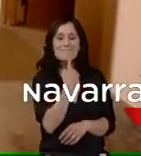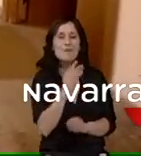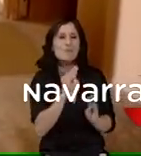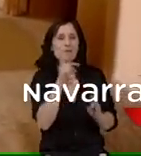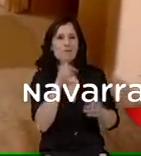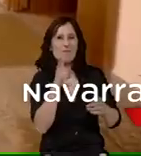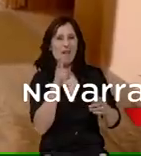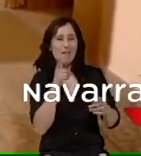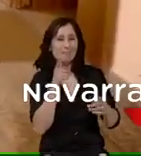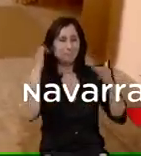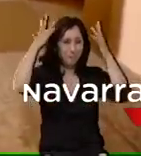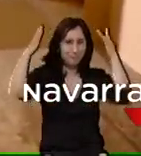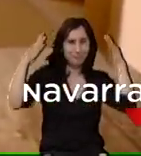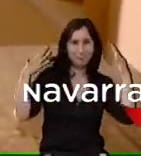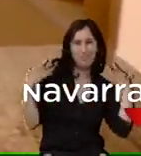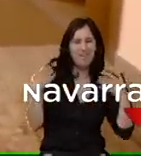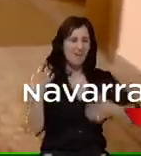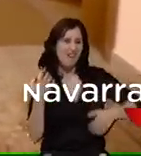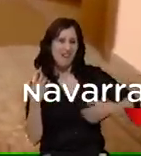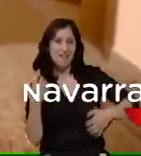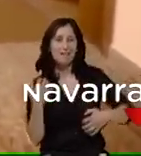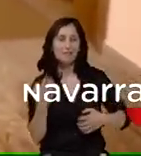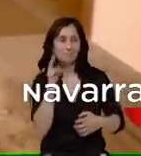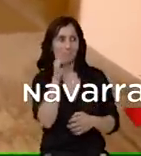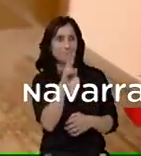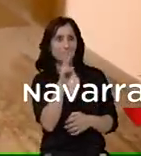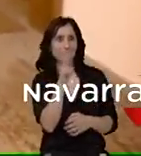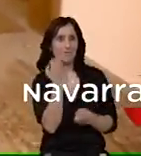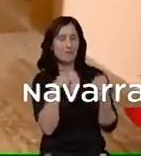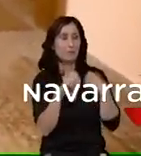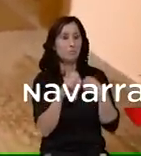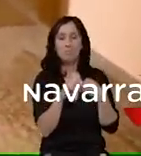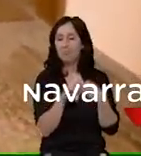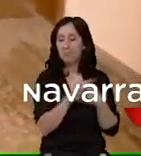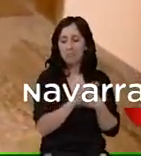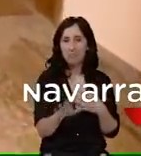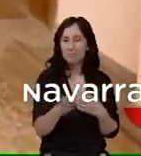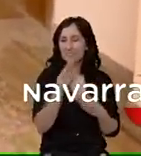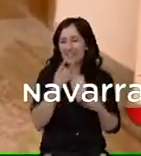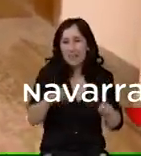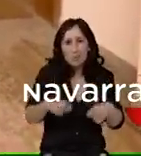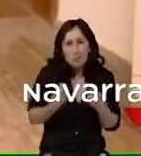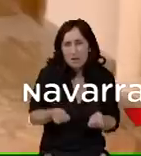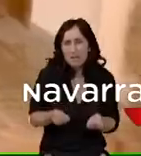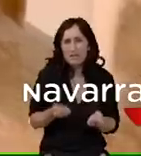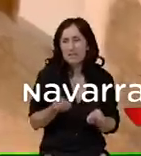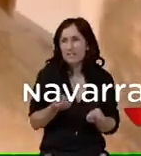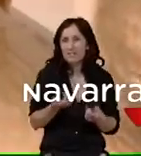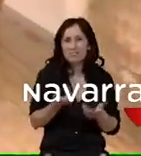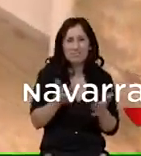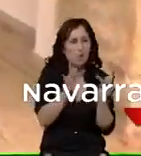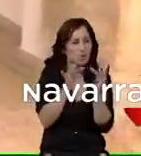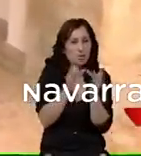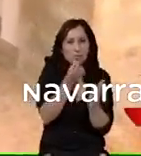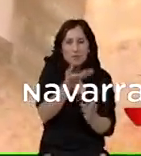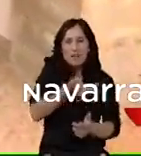rompedores, rebeldes y son nadadivos, supernaturales, roceros,